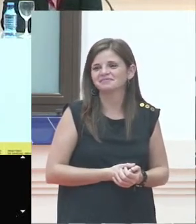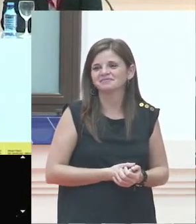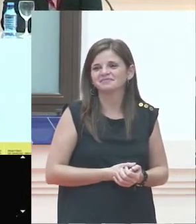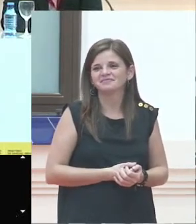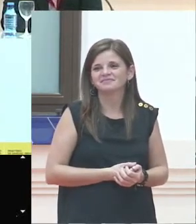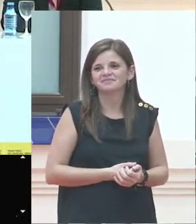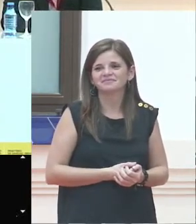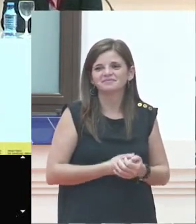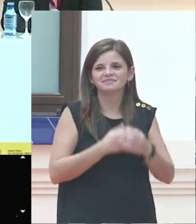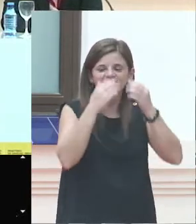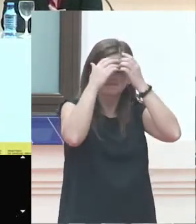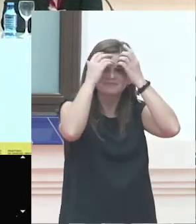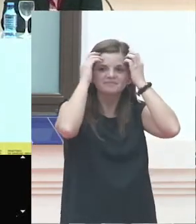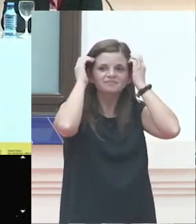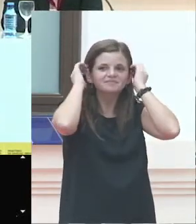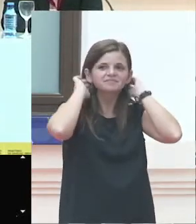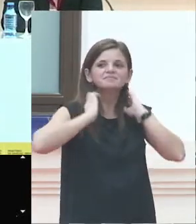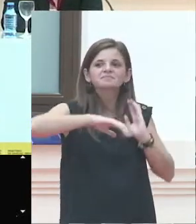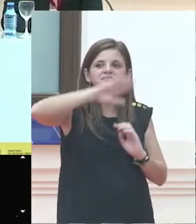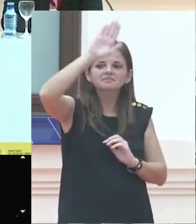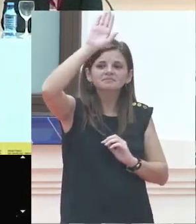¿Alguna reflexión?